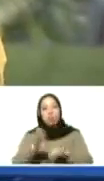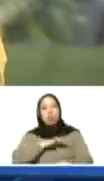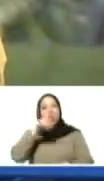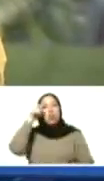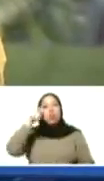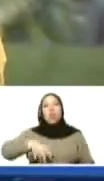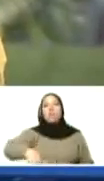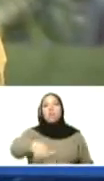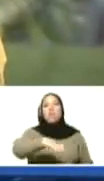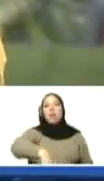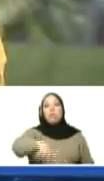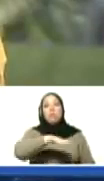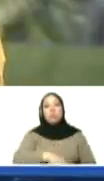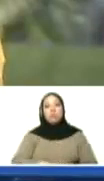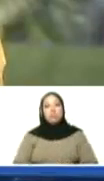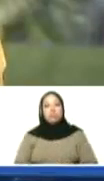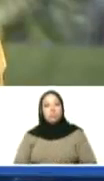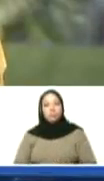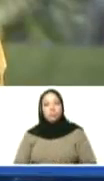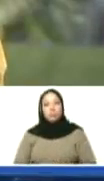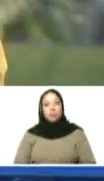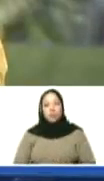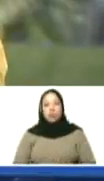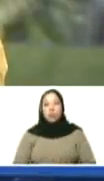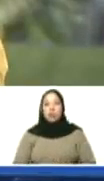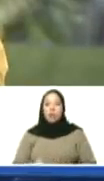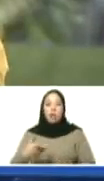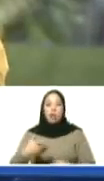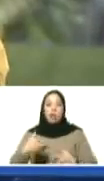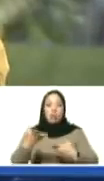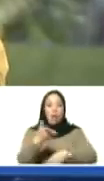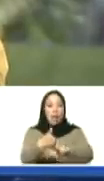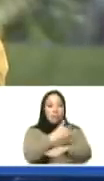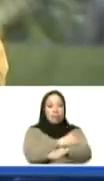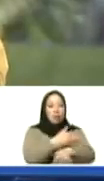pueblo. Y en capitalismo imposible.